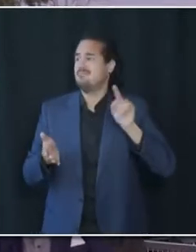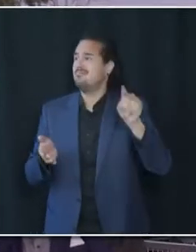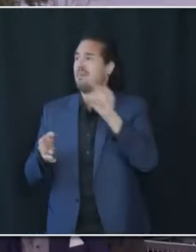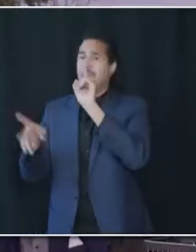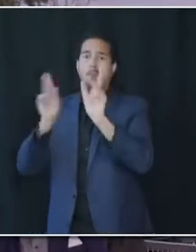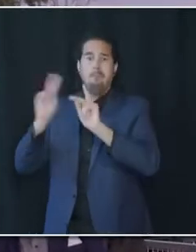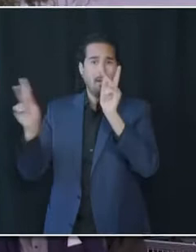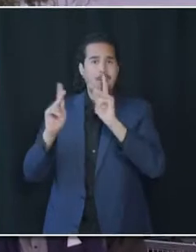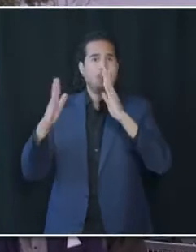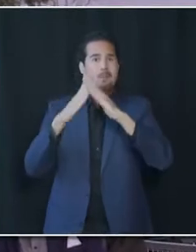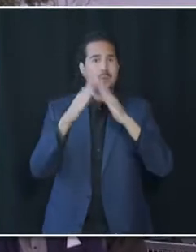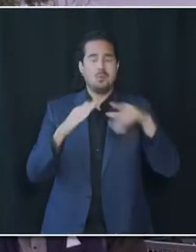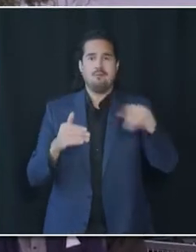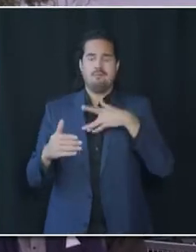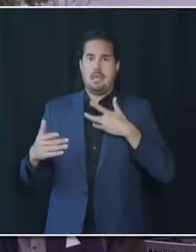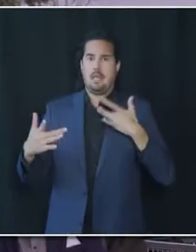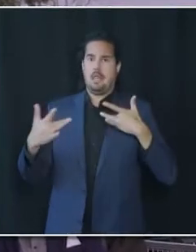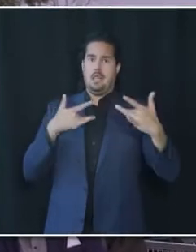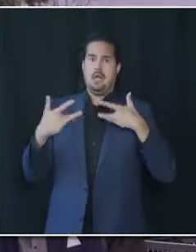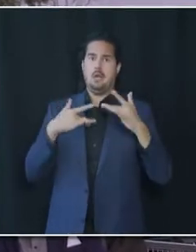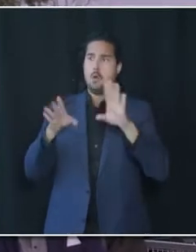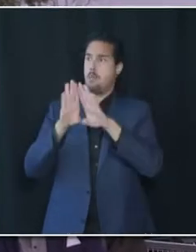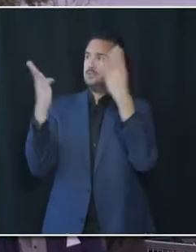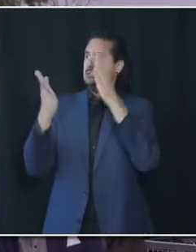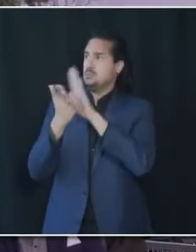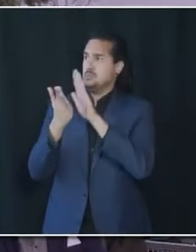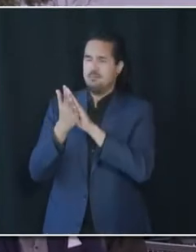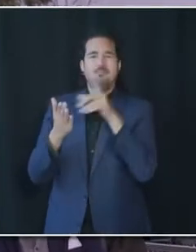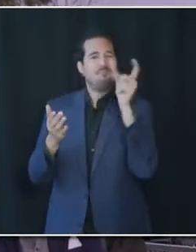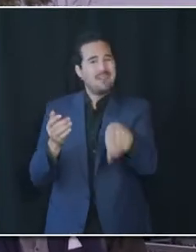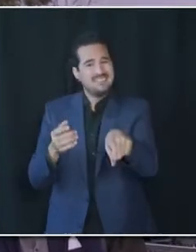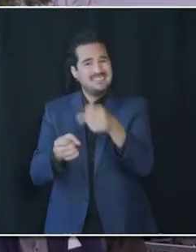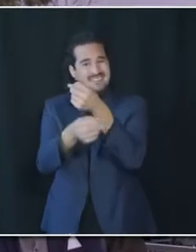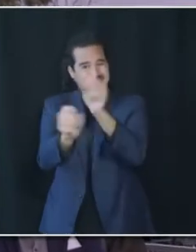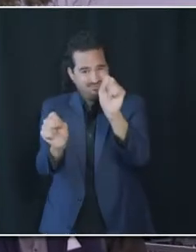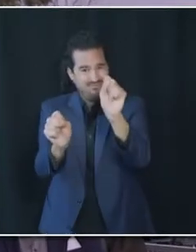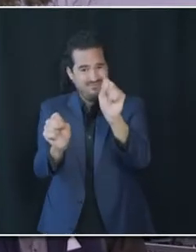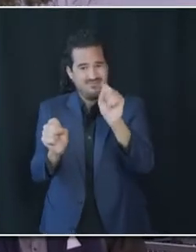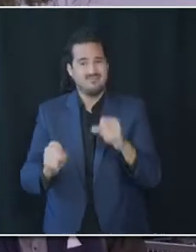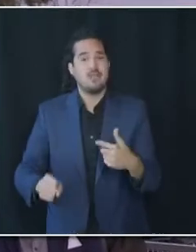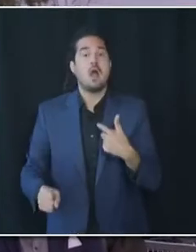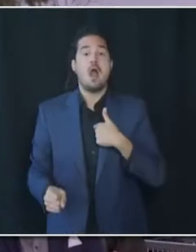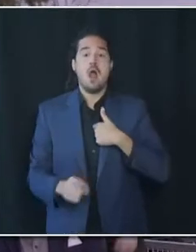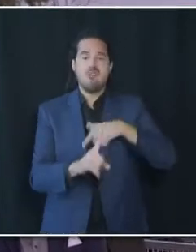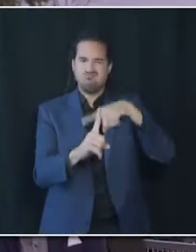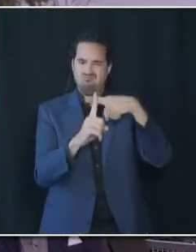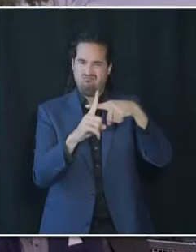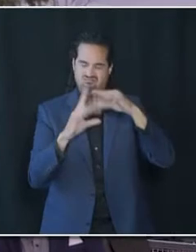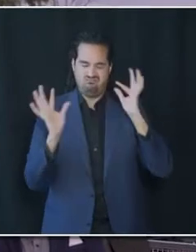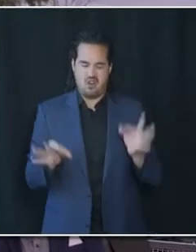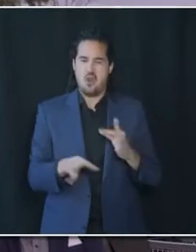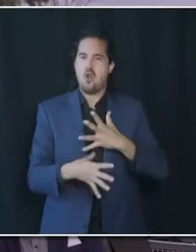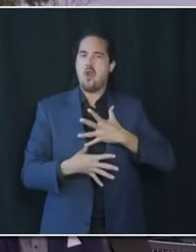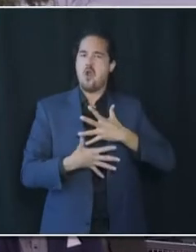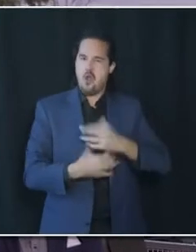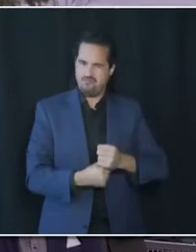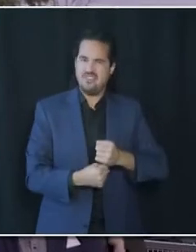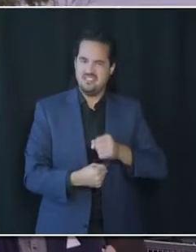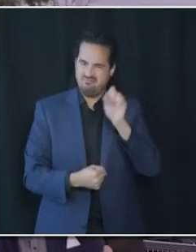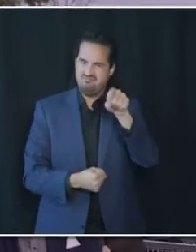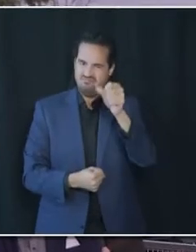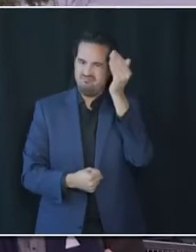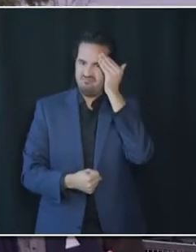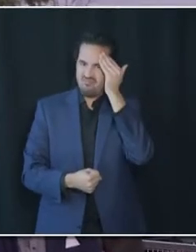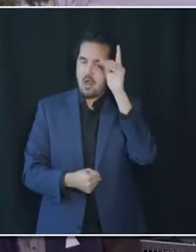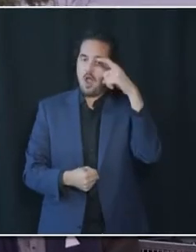vamos a reabrir las escuelas mejor de hacerlo de una manera seguro pero yo me siento confiada y sabemos que el gobernador también quieren que las